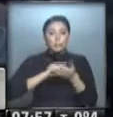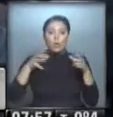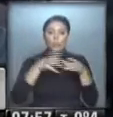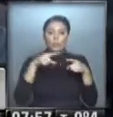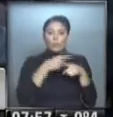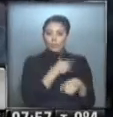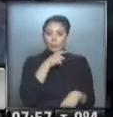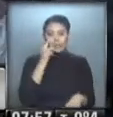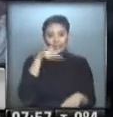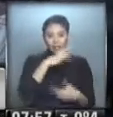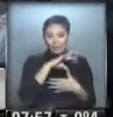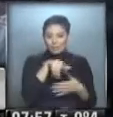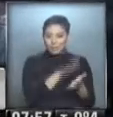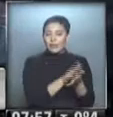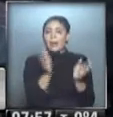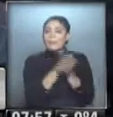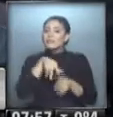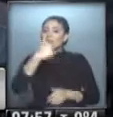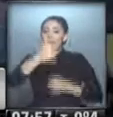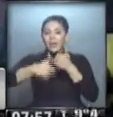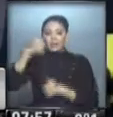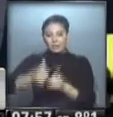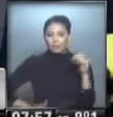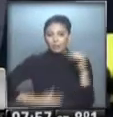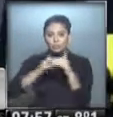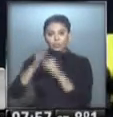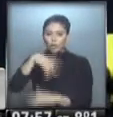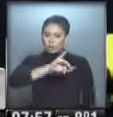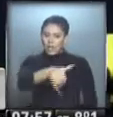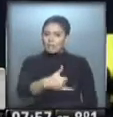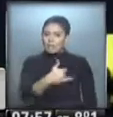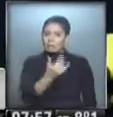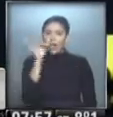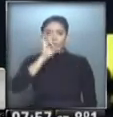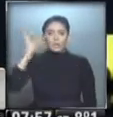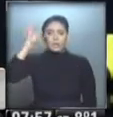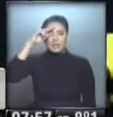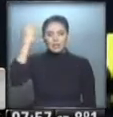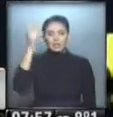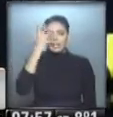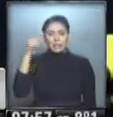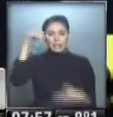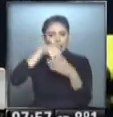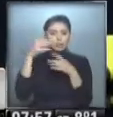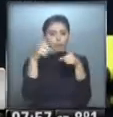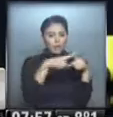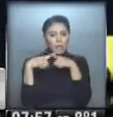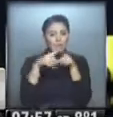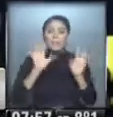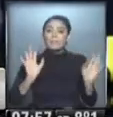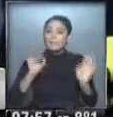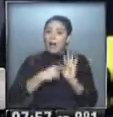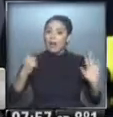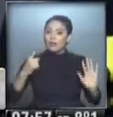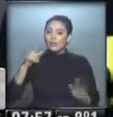victoria martín insaurralde y los principales postulantes en la provincia aceptaron debatir en la universidad nacional de san martín aunque el líder del frente